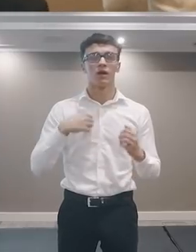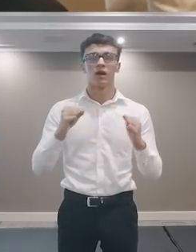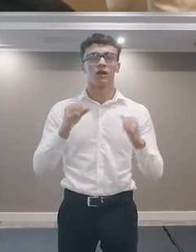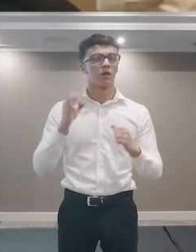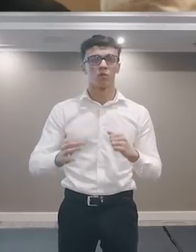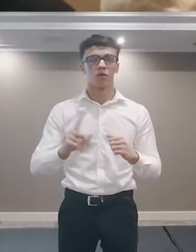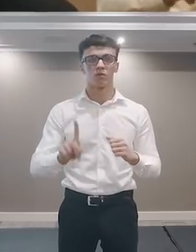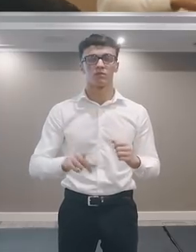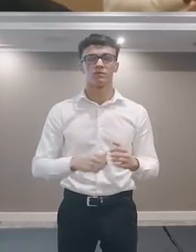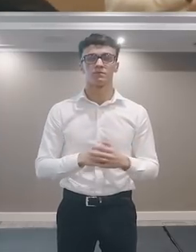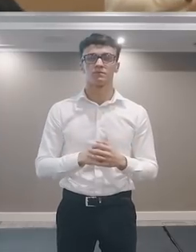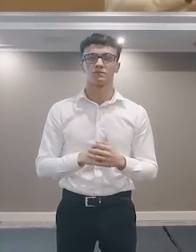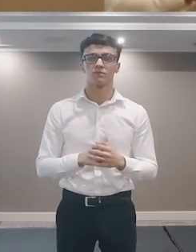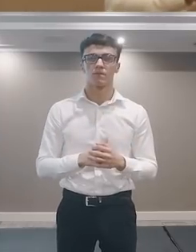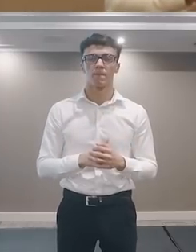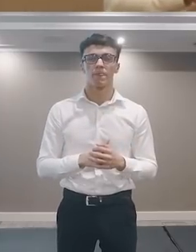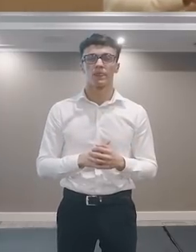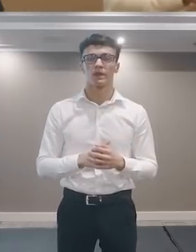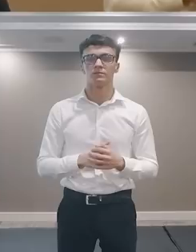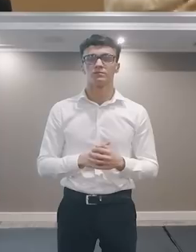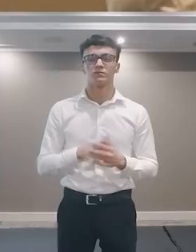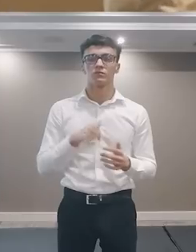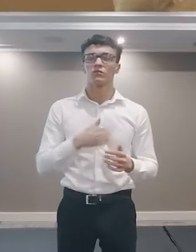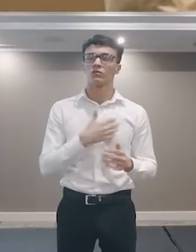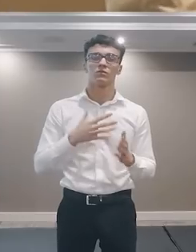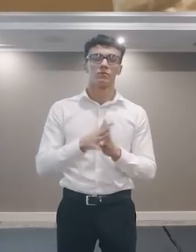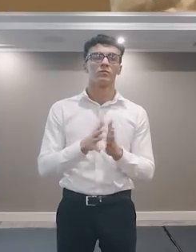es eso que entendáis realmente cómo se puede hacer